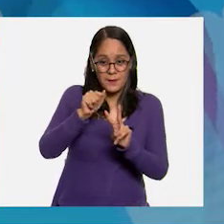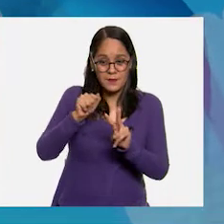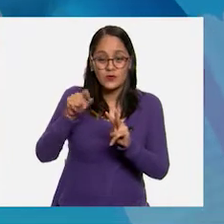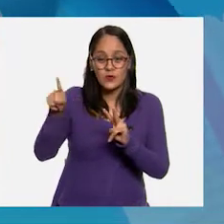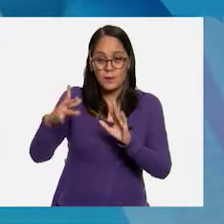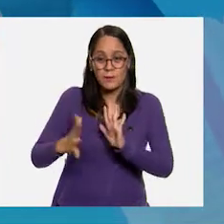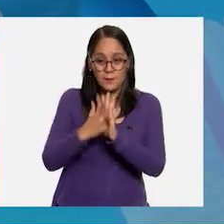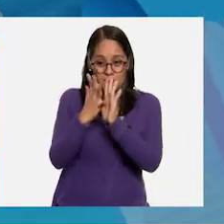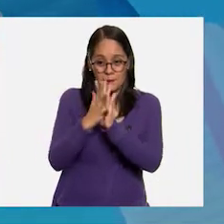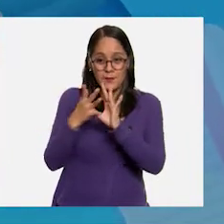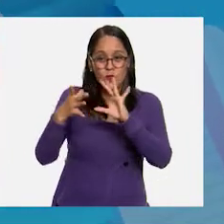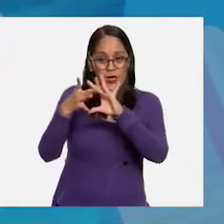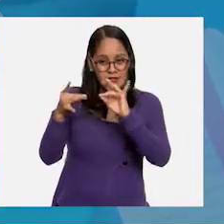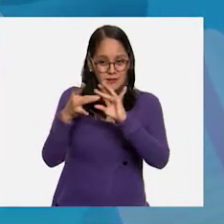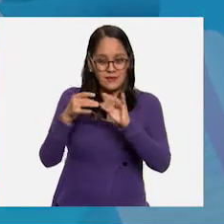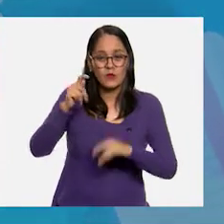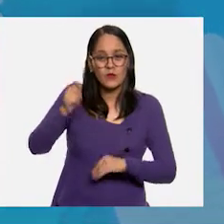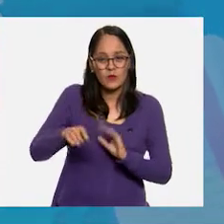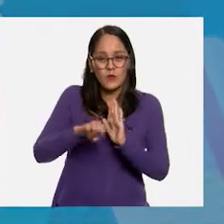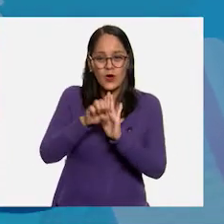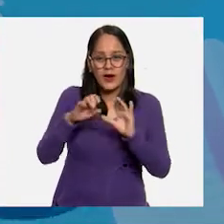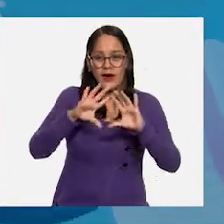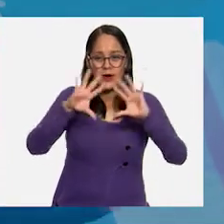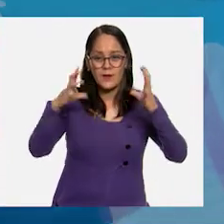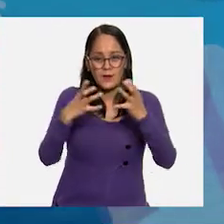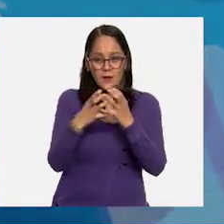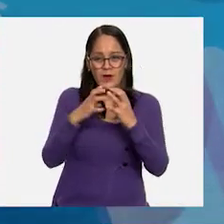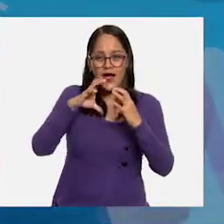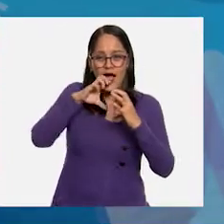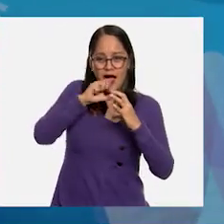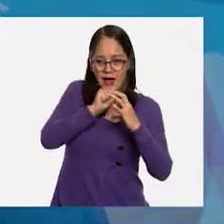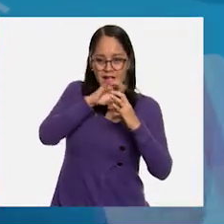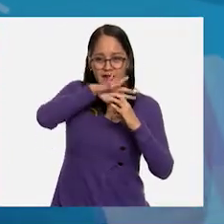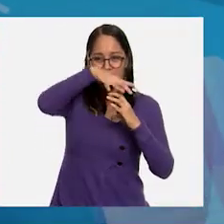explicarnos qué es el calentamiento global?